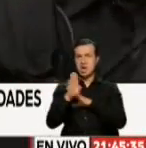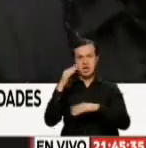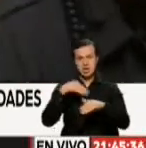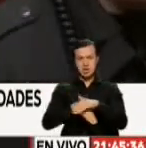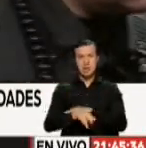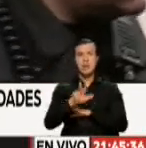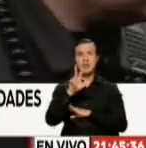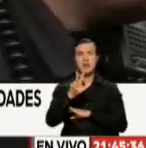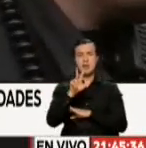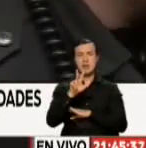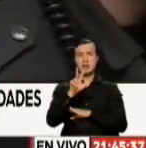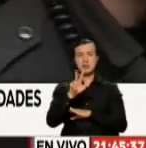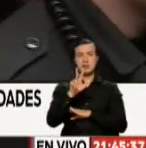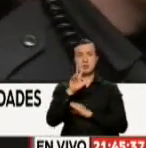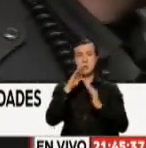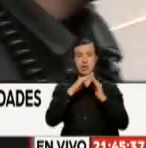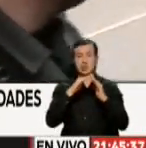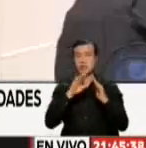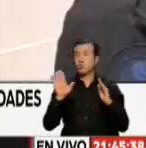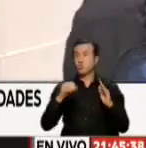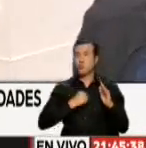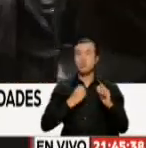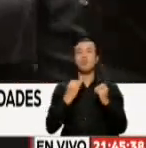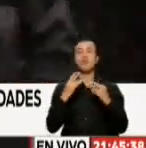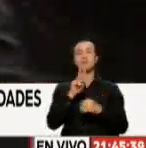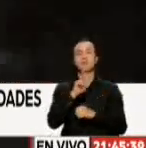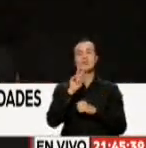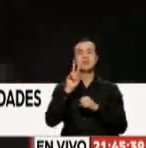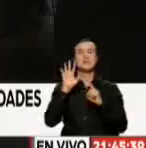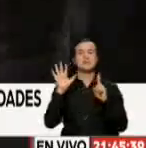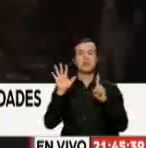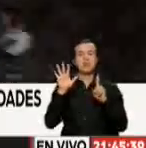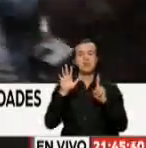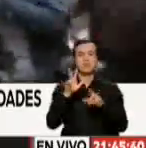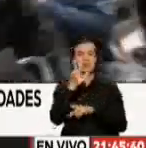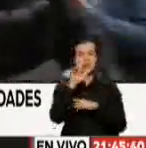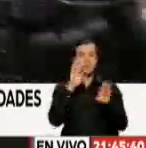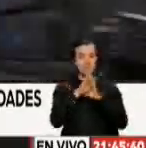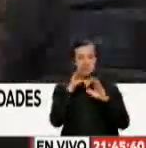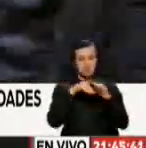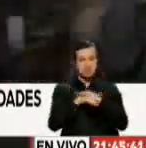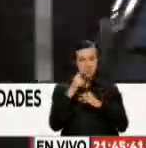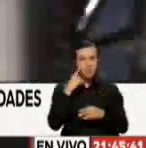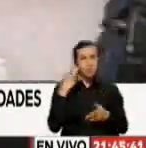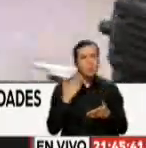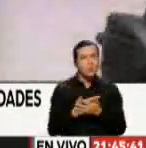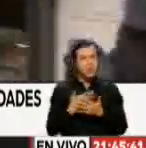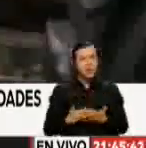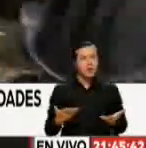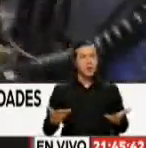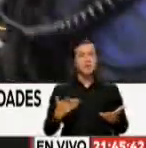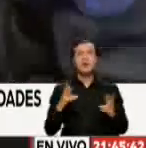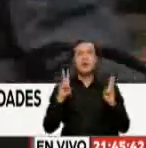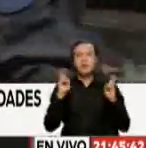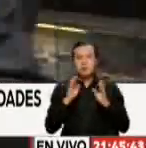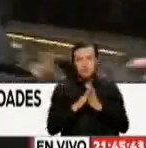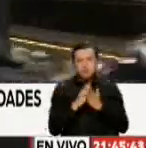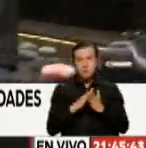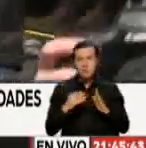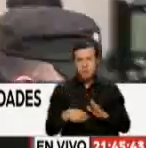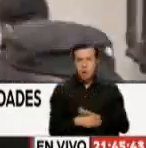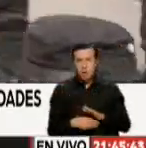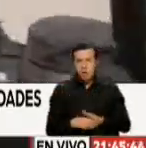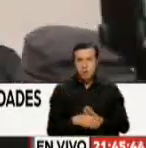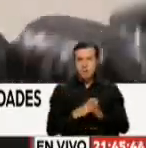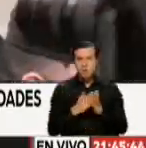de 3 de 26 propiedades de la expresidenta de Argentina, Cristina Fernández. El objetivo es buscar pruebas sobre la causa de los denominados cuadernos de la